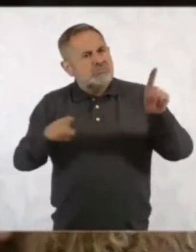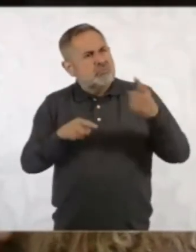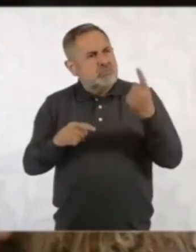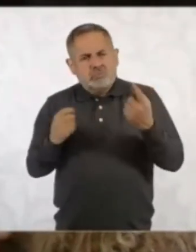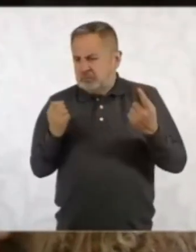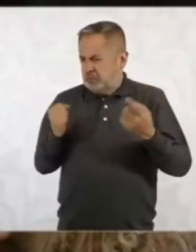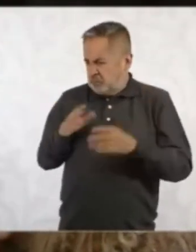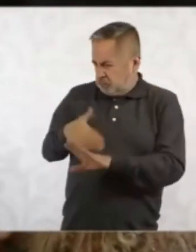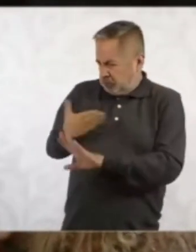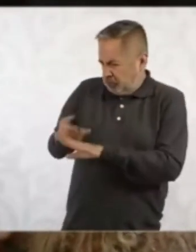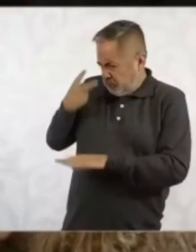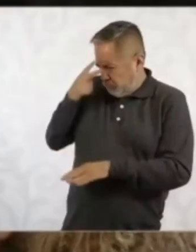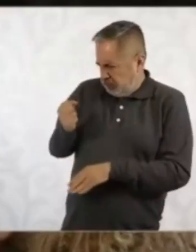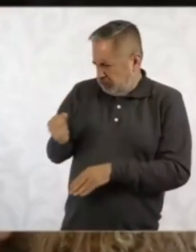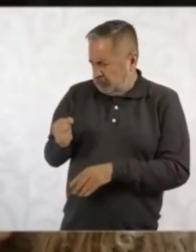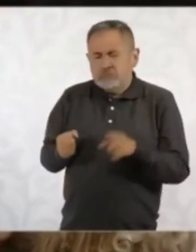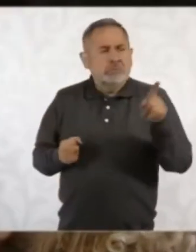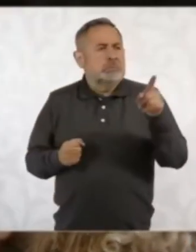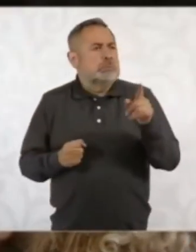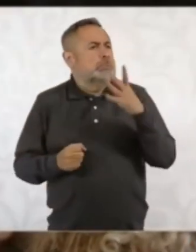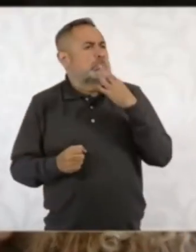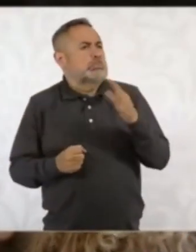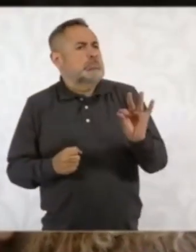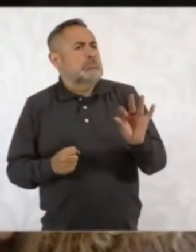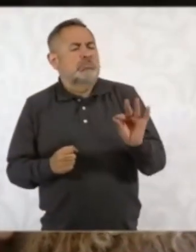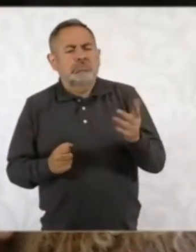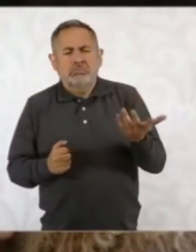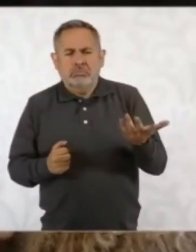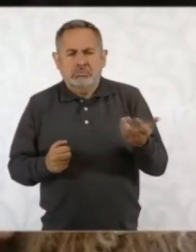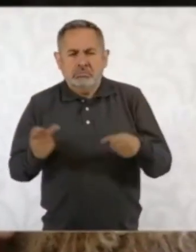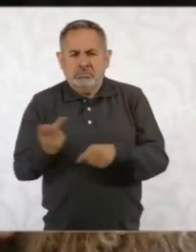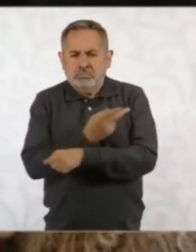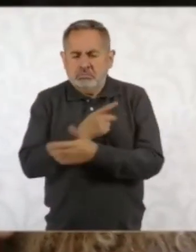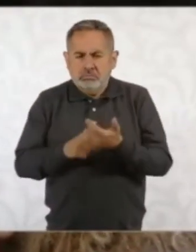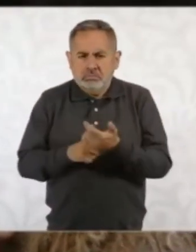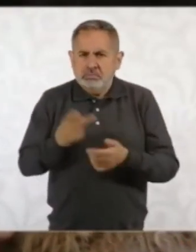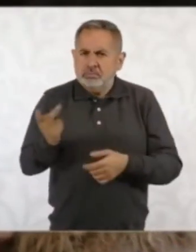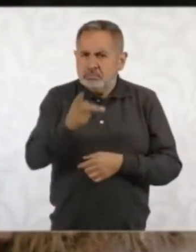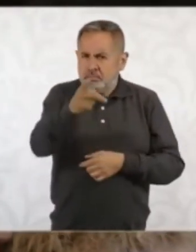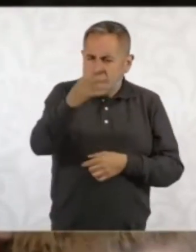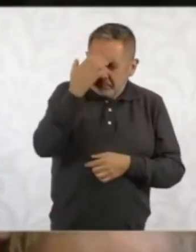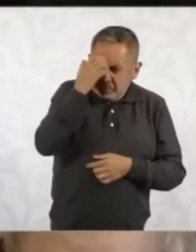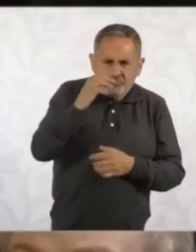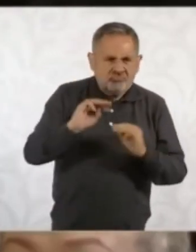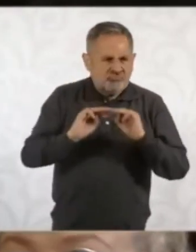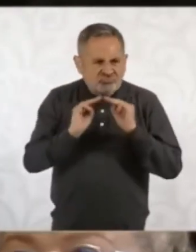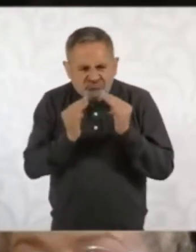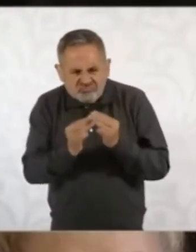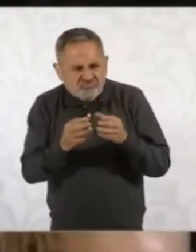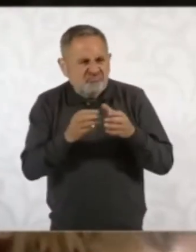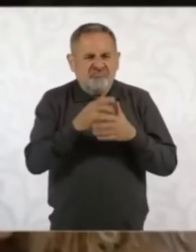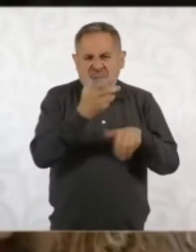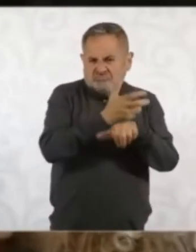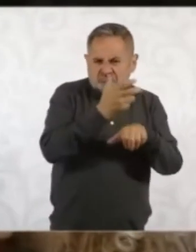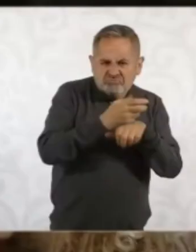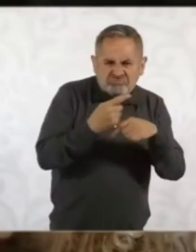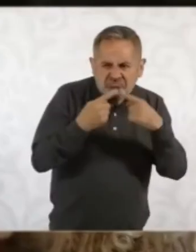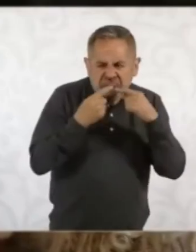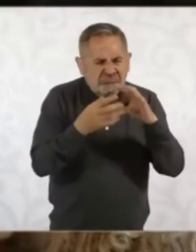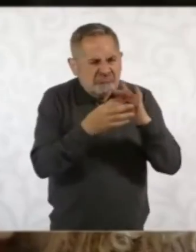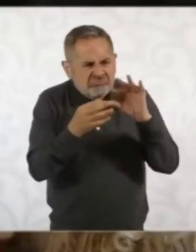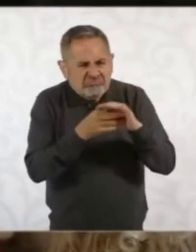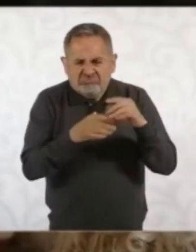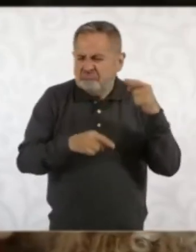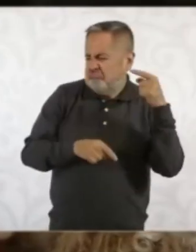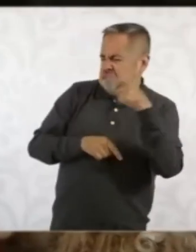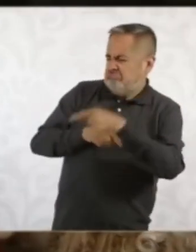este sentido, Presidenta, su gobierno ha considerado que este asunto de los cárteles, la narrativa que tiene Estados Unidos sobre